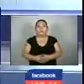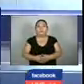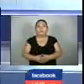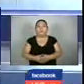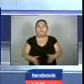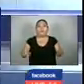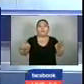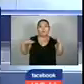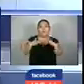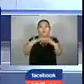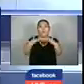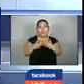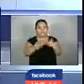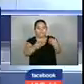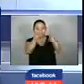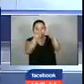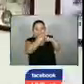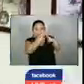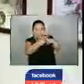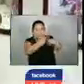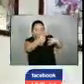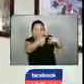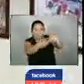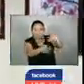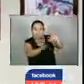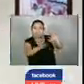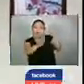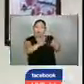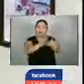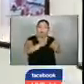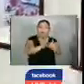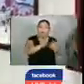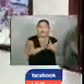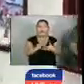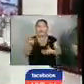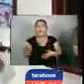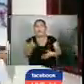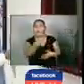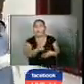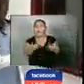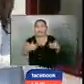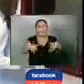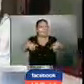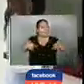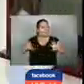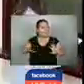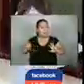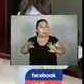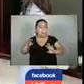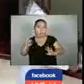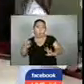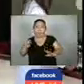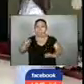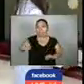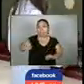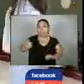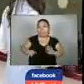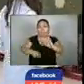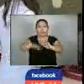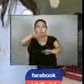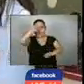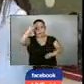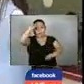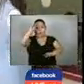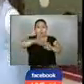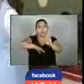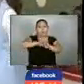También se presentaron reformas que buscan establecer tarifas para evitar que las personas naturales o jurídicas que generen más actividad económica